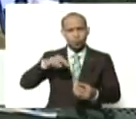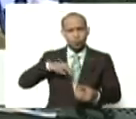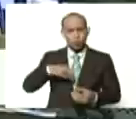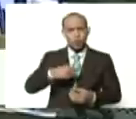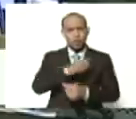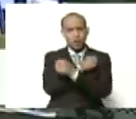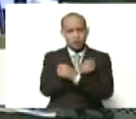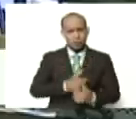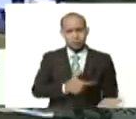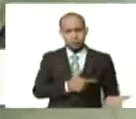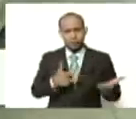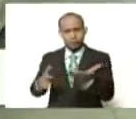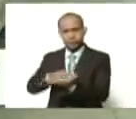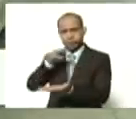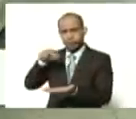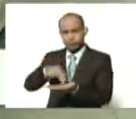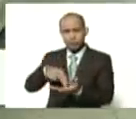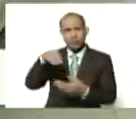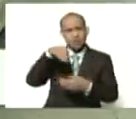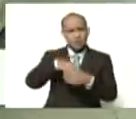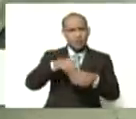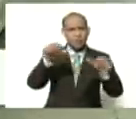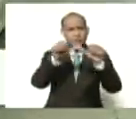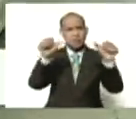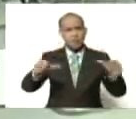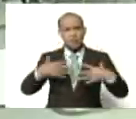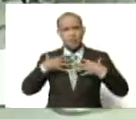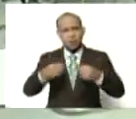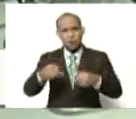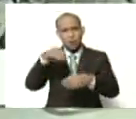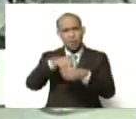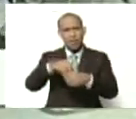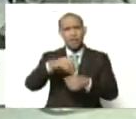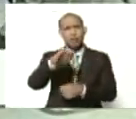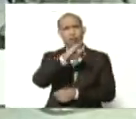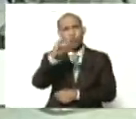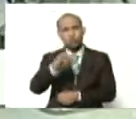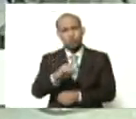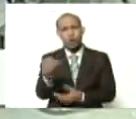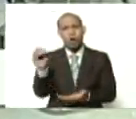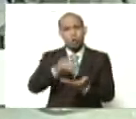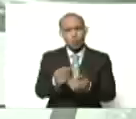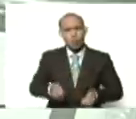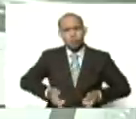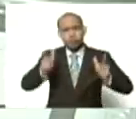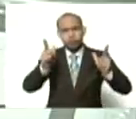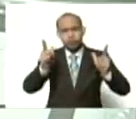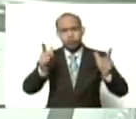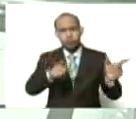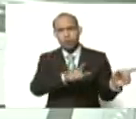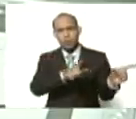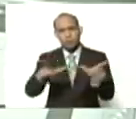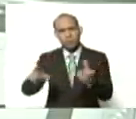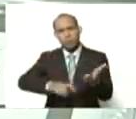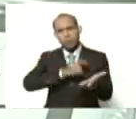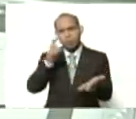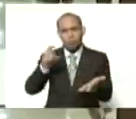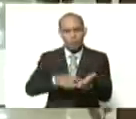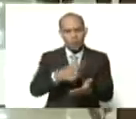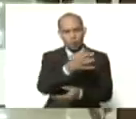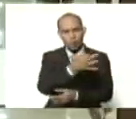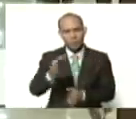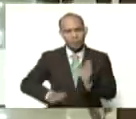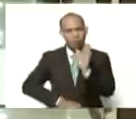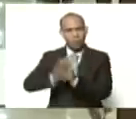sistema de salud en el estado Zulia, hemos logrado reactivar nuevamente estos dos búnkers con 2 aceleradores que tienen la